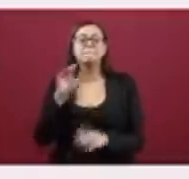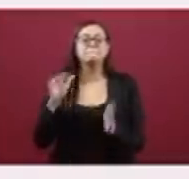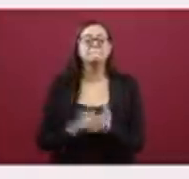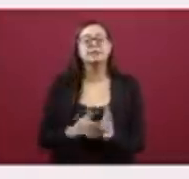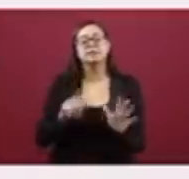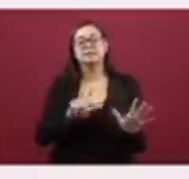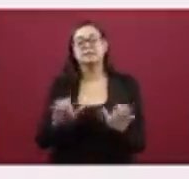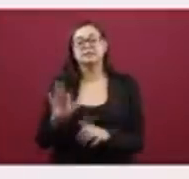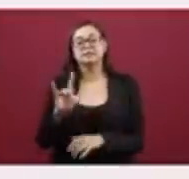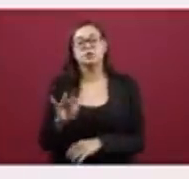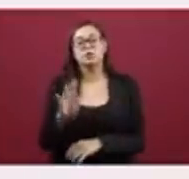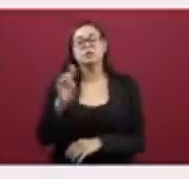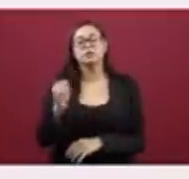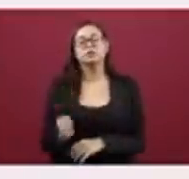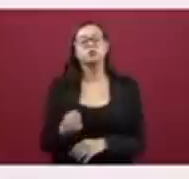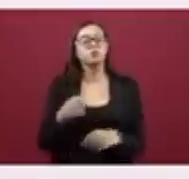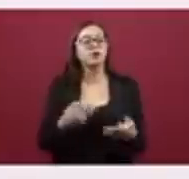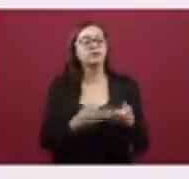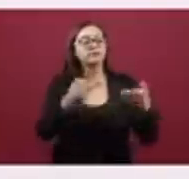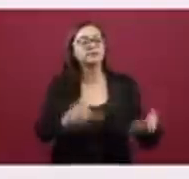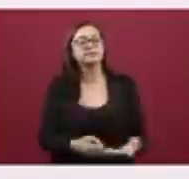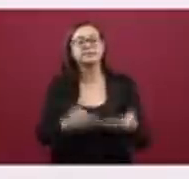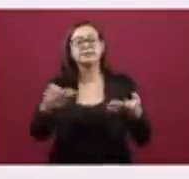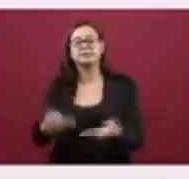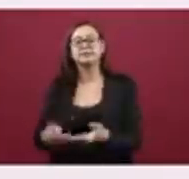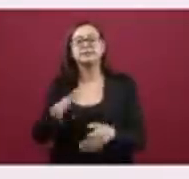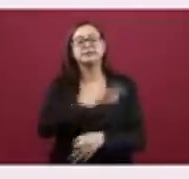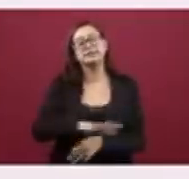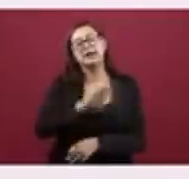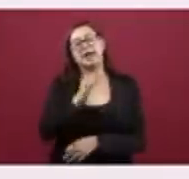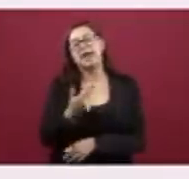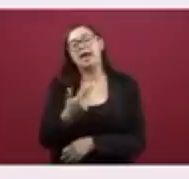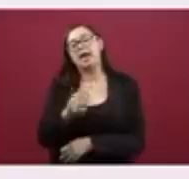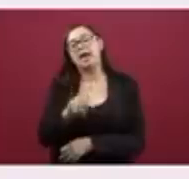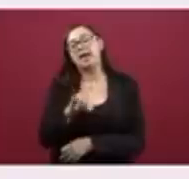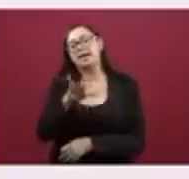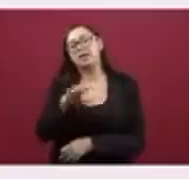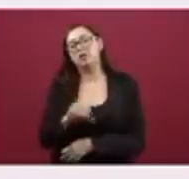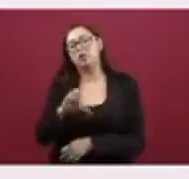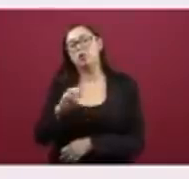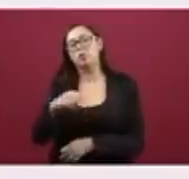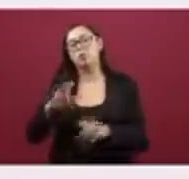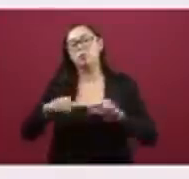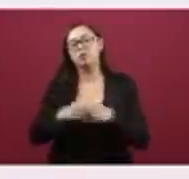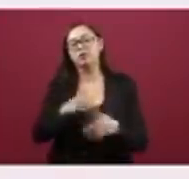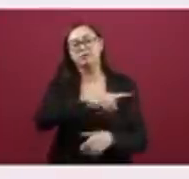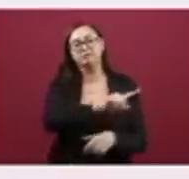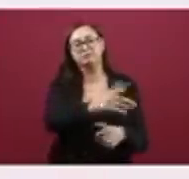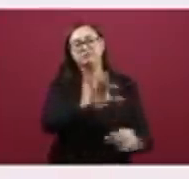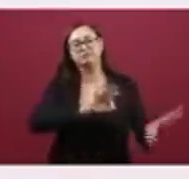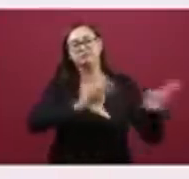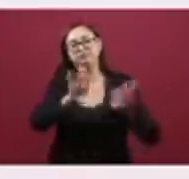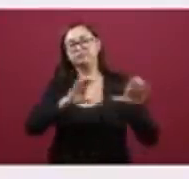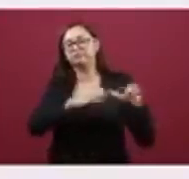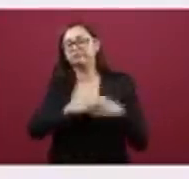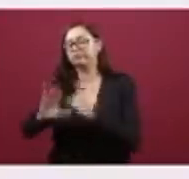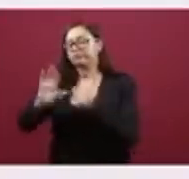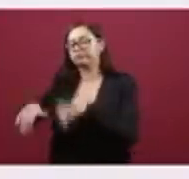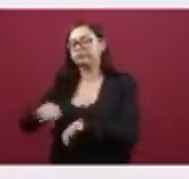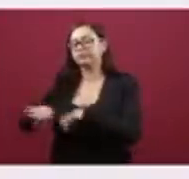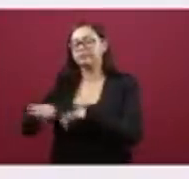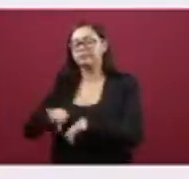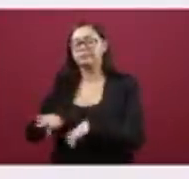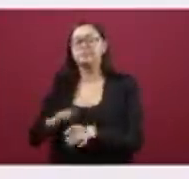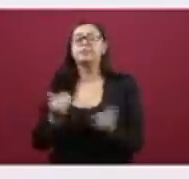1759 ejidos y comunidades de igual manera ya comenzó el programa de